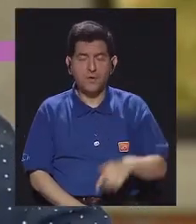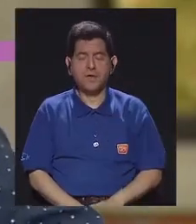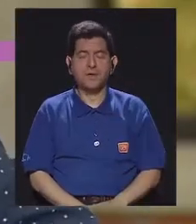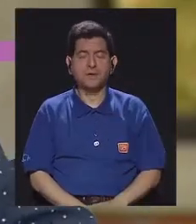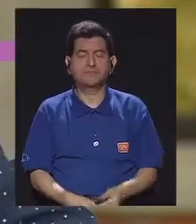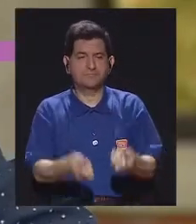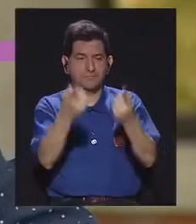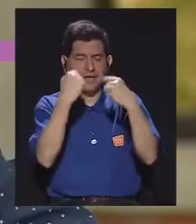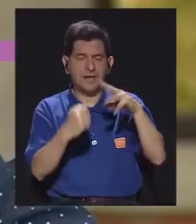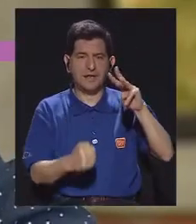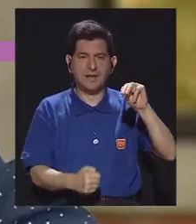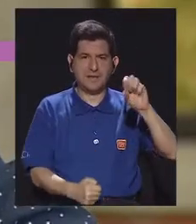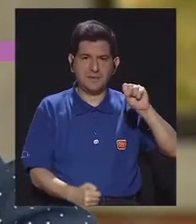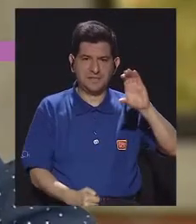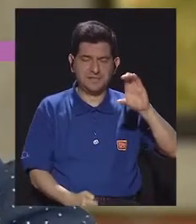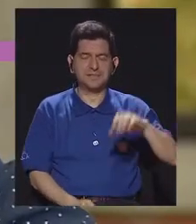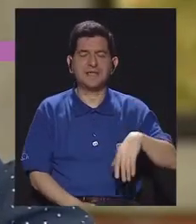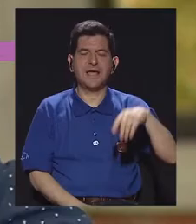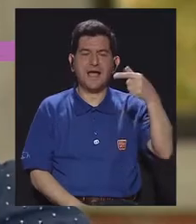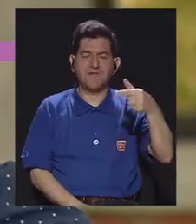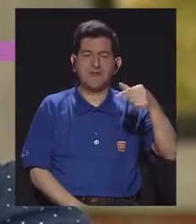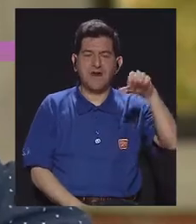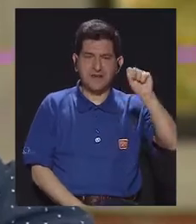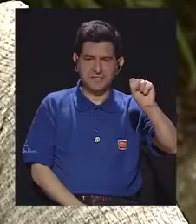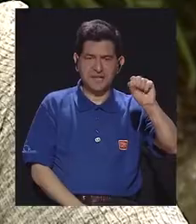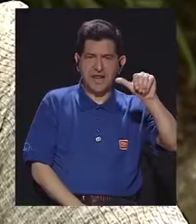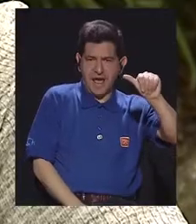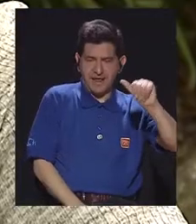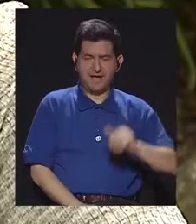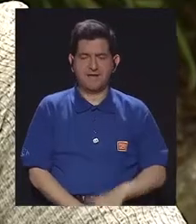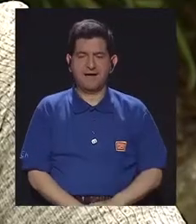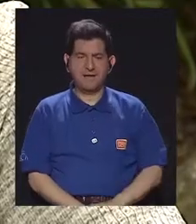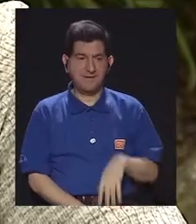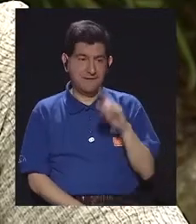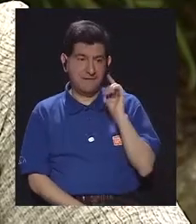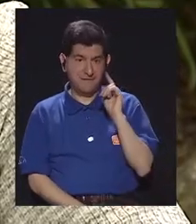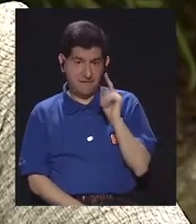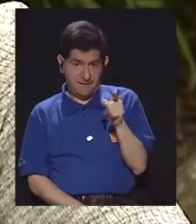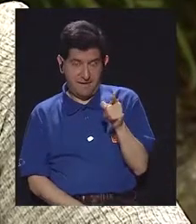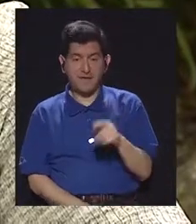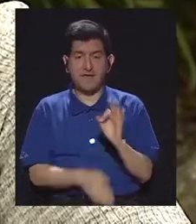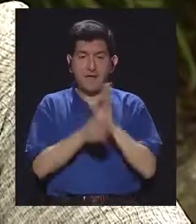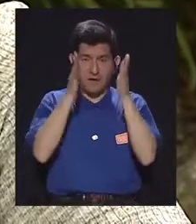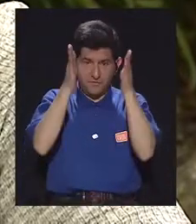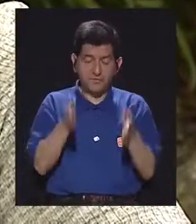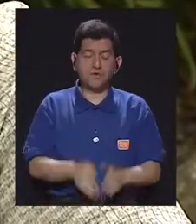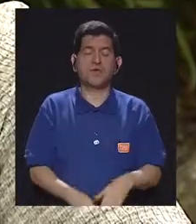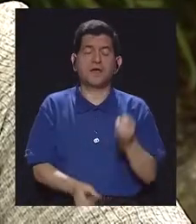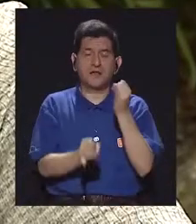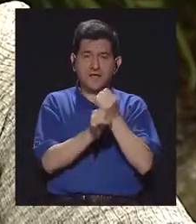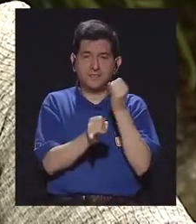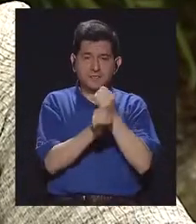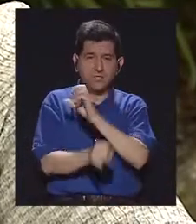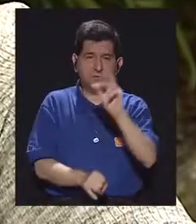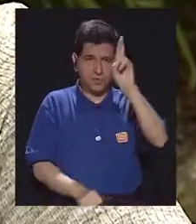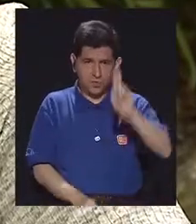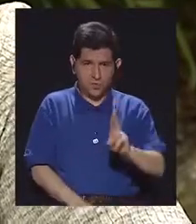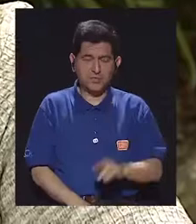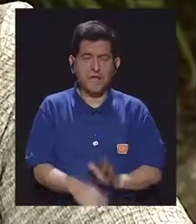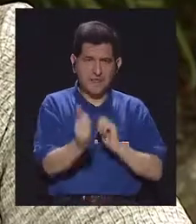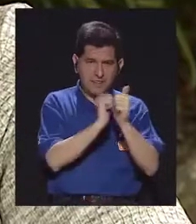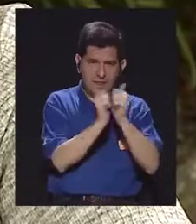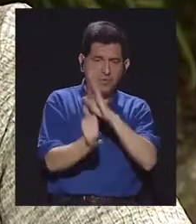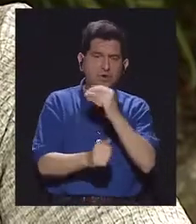con la presencia de la máster Gabriela Schner Araya, quien pues es funcionaria del Instituto